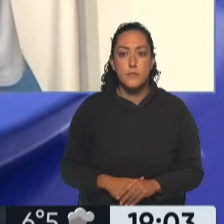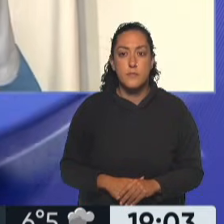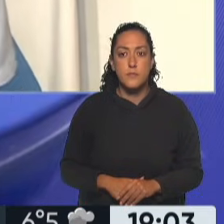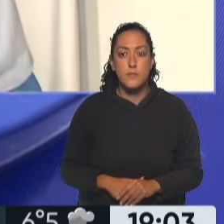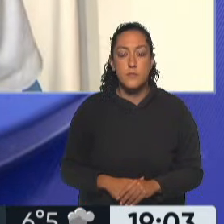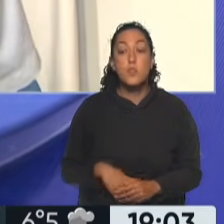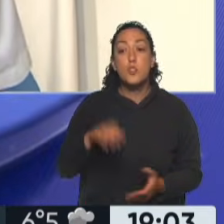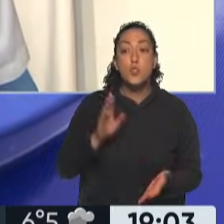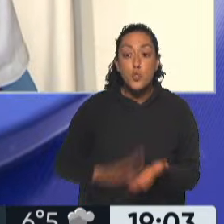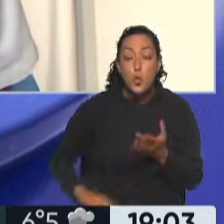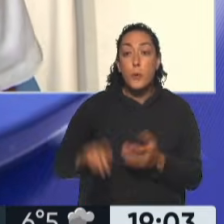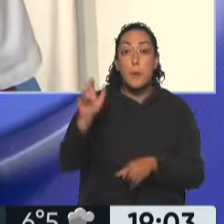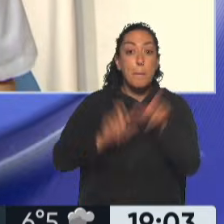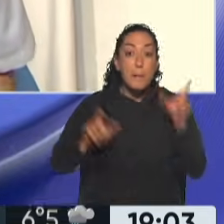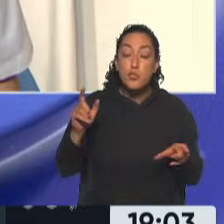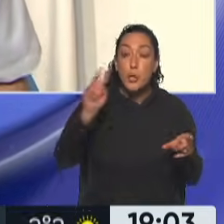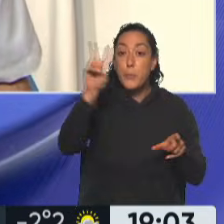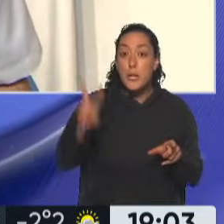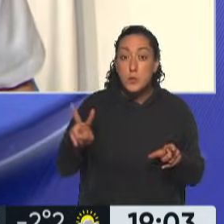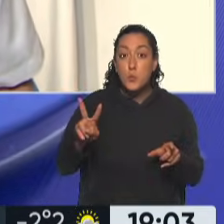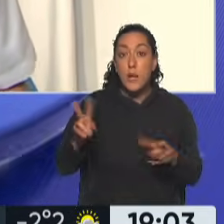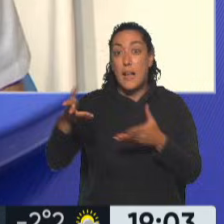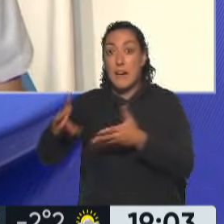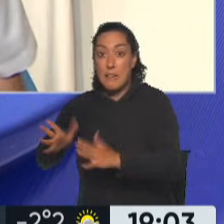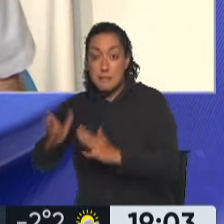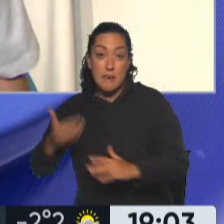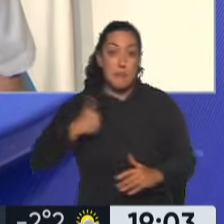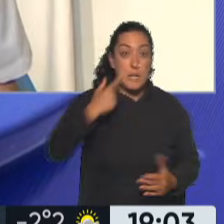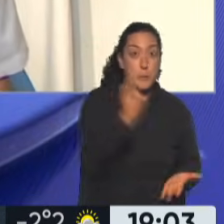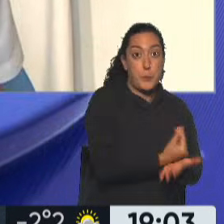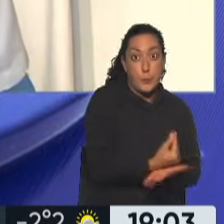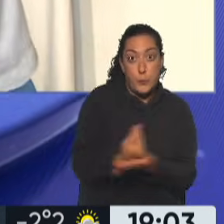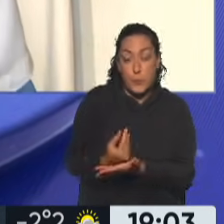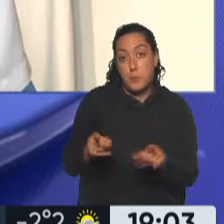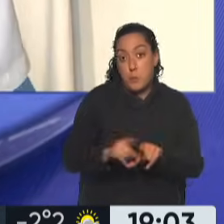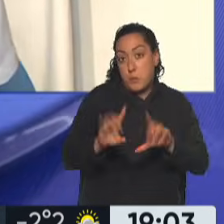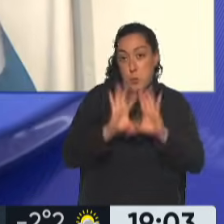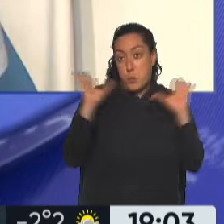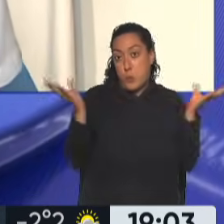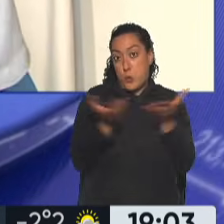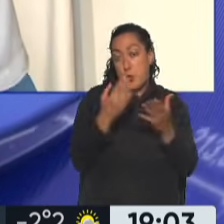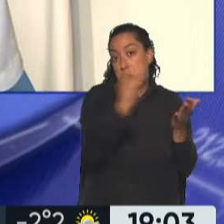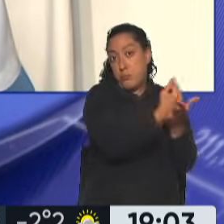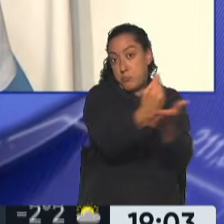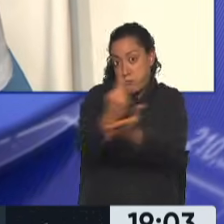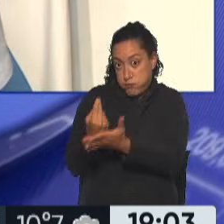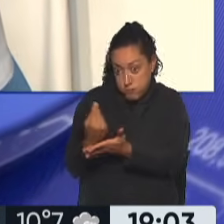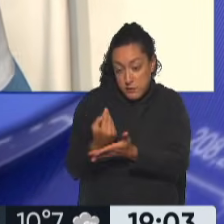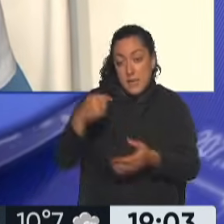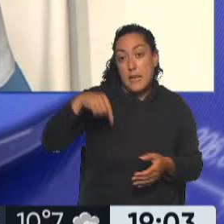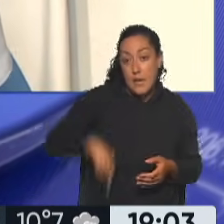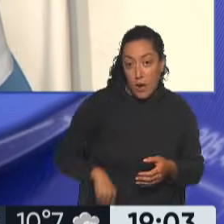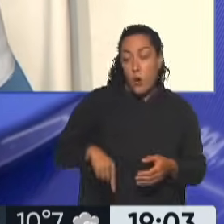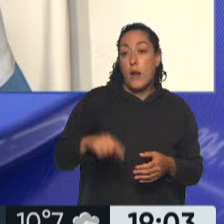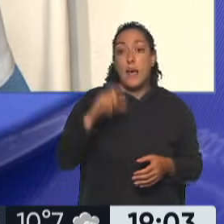Tiene que ver con los miles y miles de residentes venezolanos que están en la República Argentina, como en tantos países del mundo, y en este caso los está